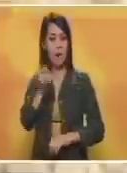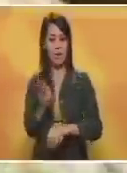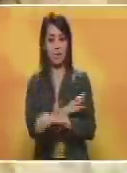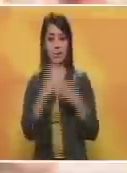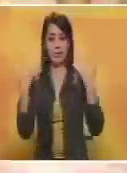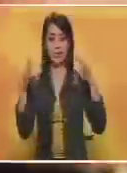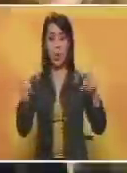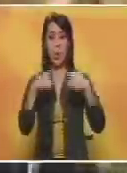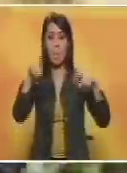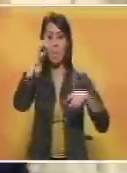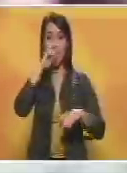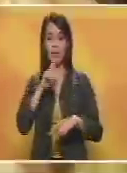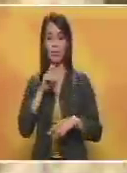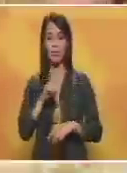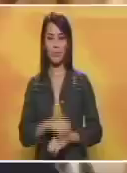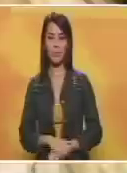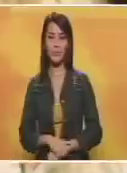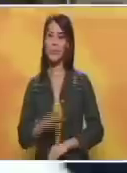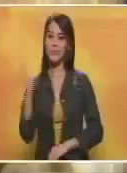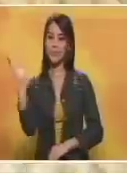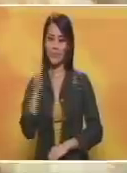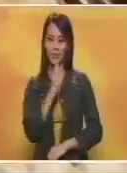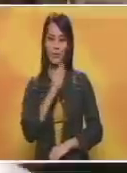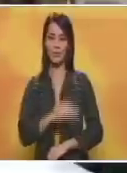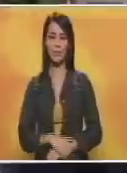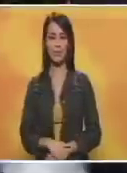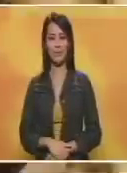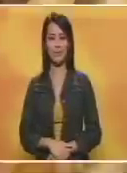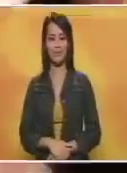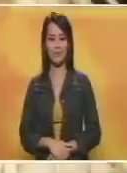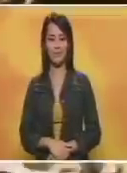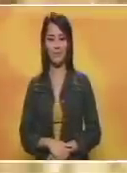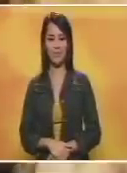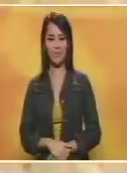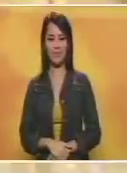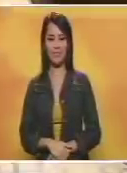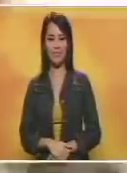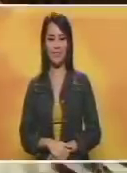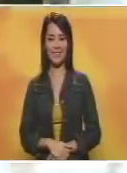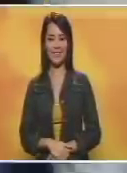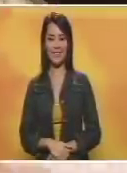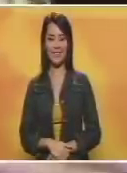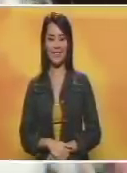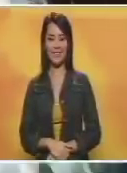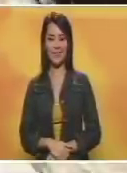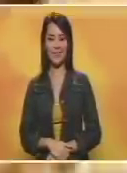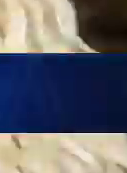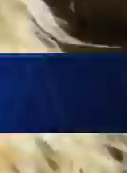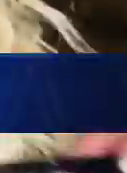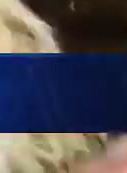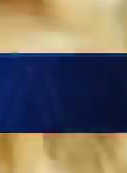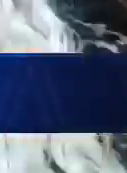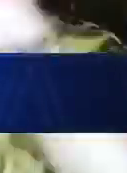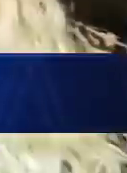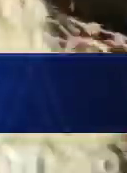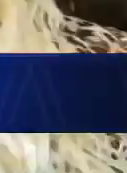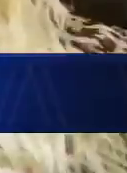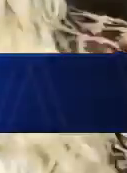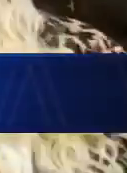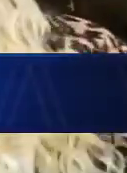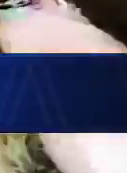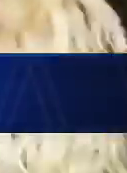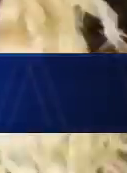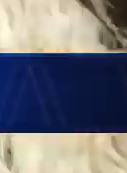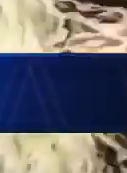su cumpleaños en marruecos los detalles cuando regresemos en el pleno de pidiendo i